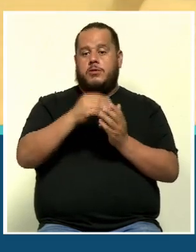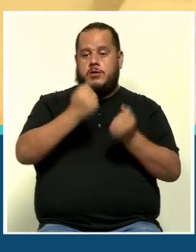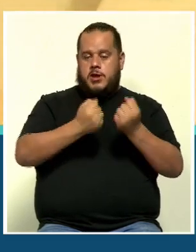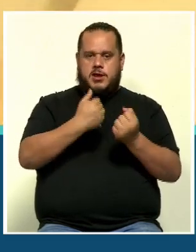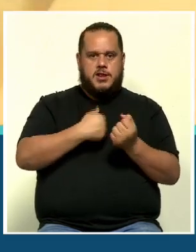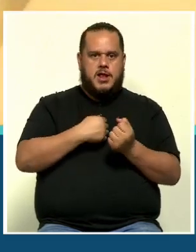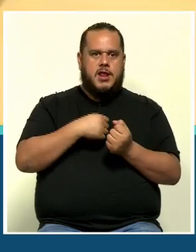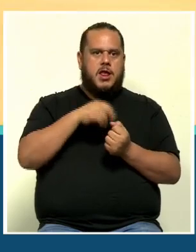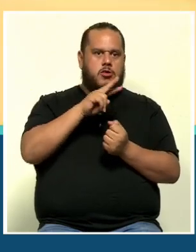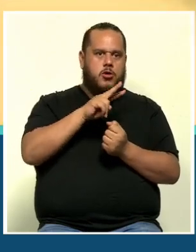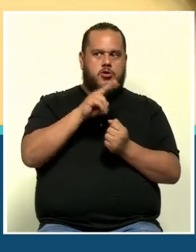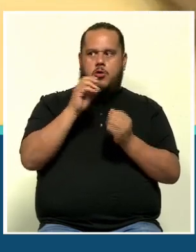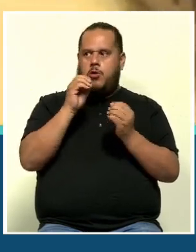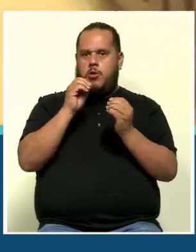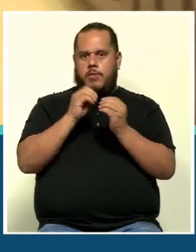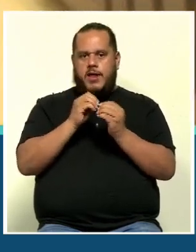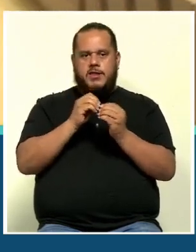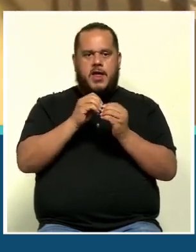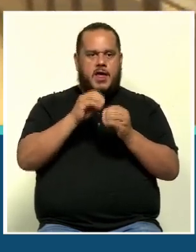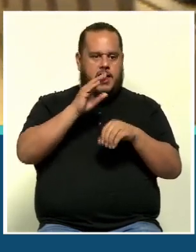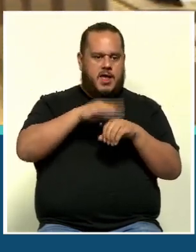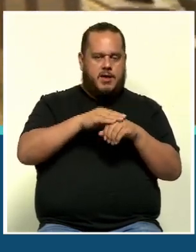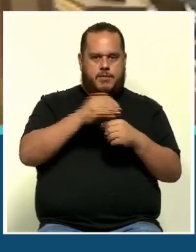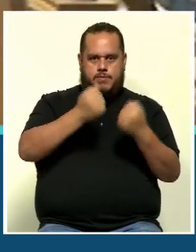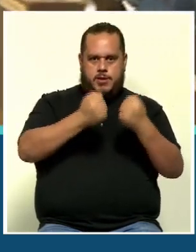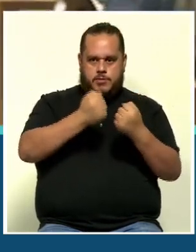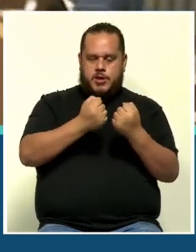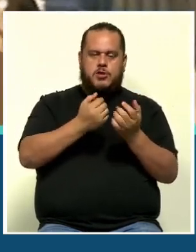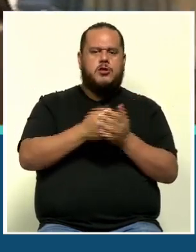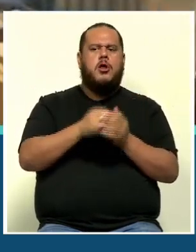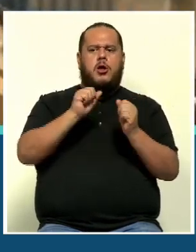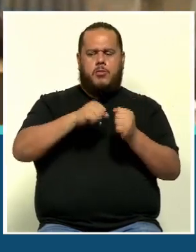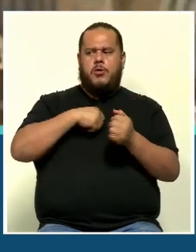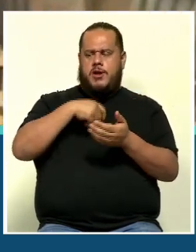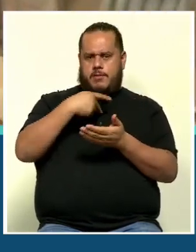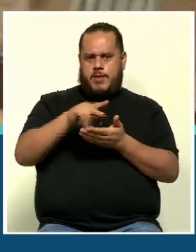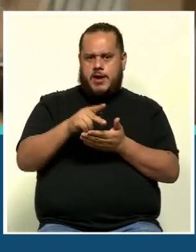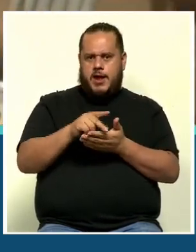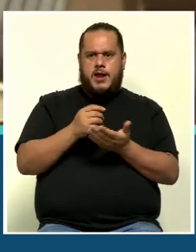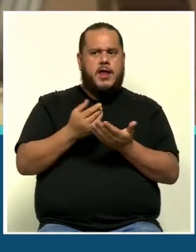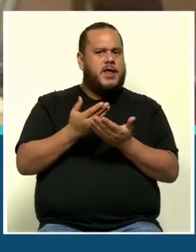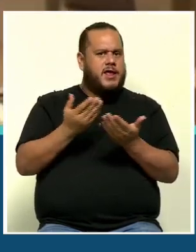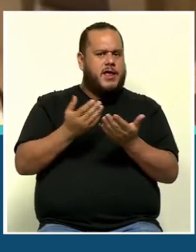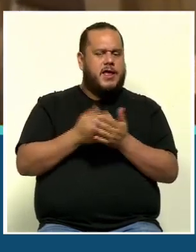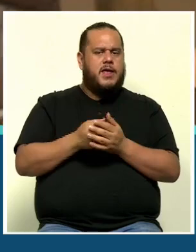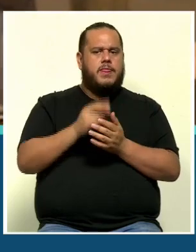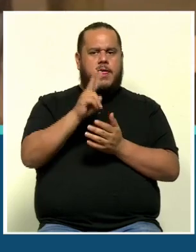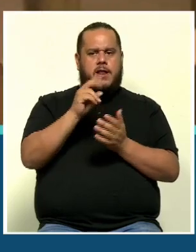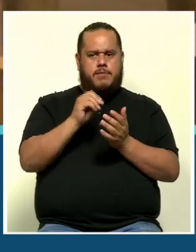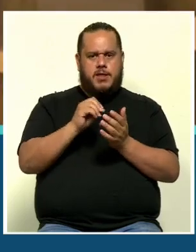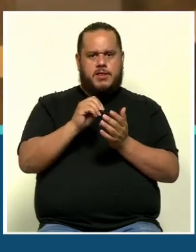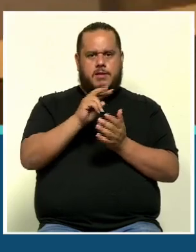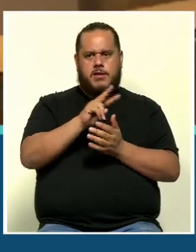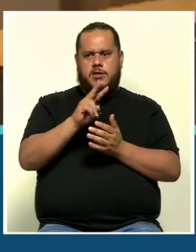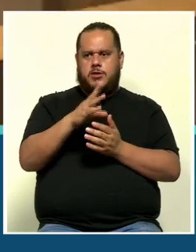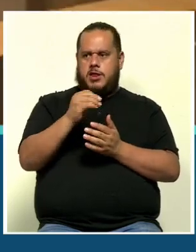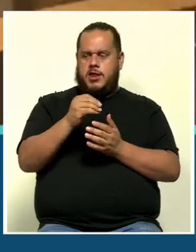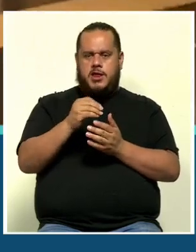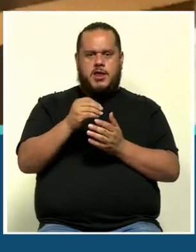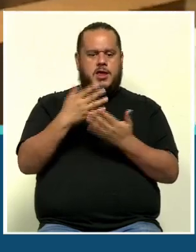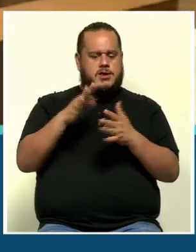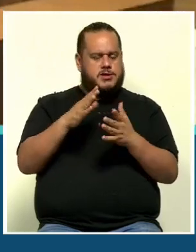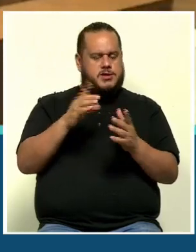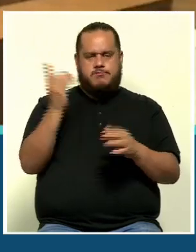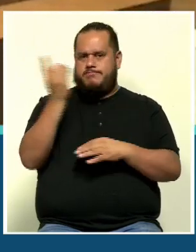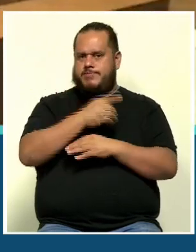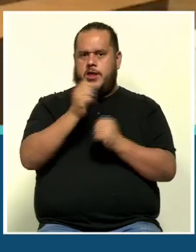o más marchamos pendientes podrán cancelar lo correspondiente al derecho de circulación del 2022 y quedar al día